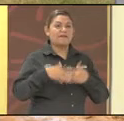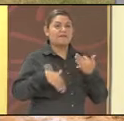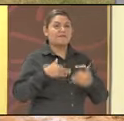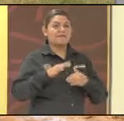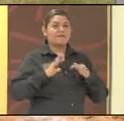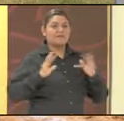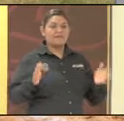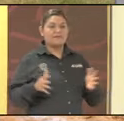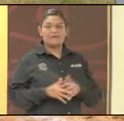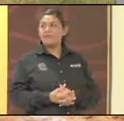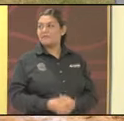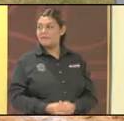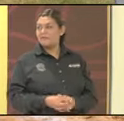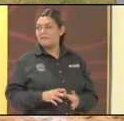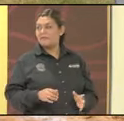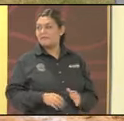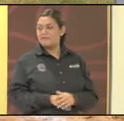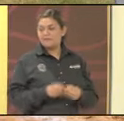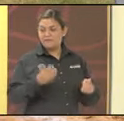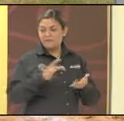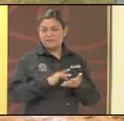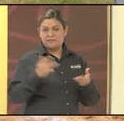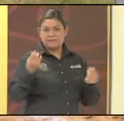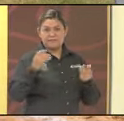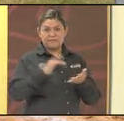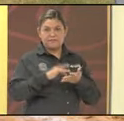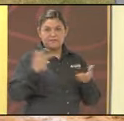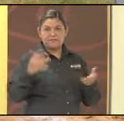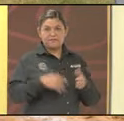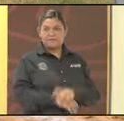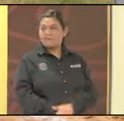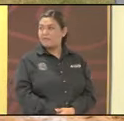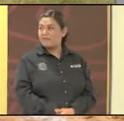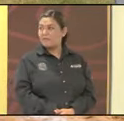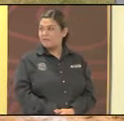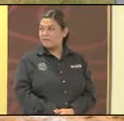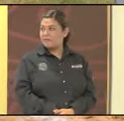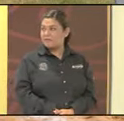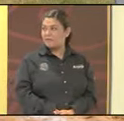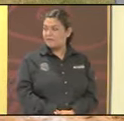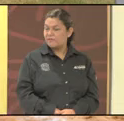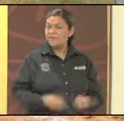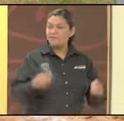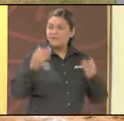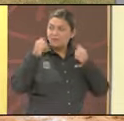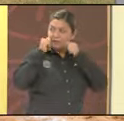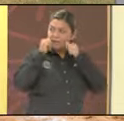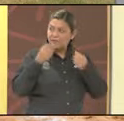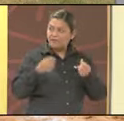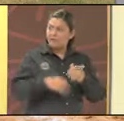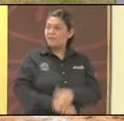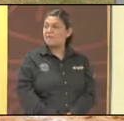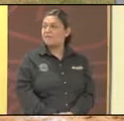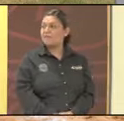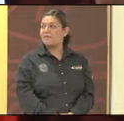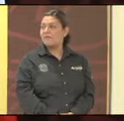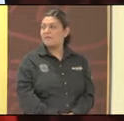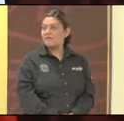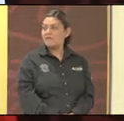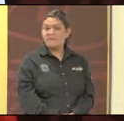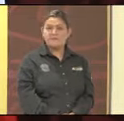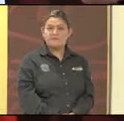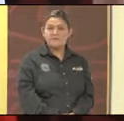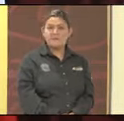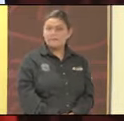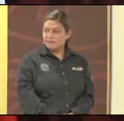para que estemos en la mañanera acá del señor presidente, y pues les agradezco mucho su atención y un abrazo